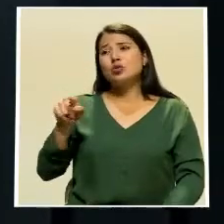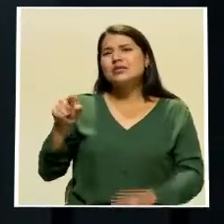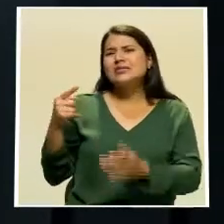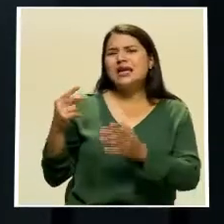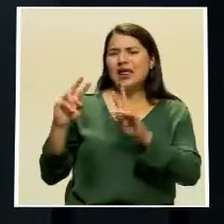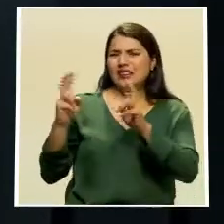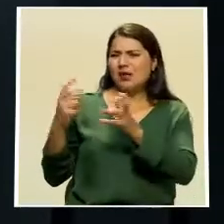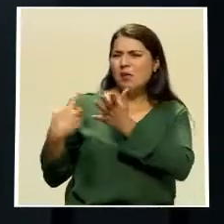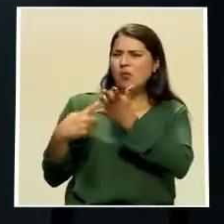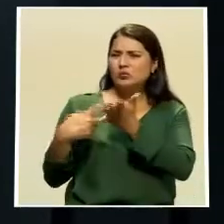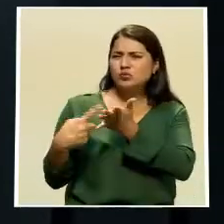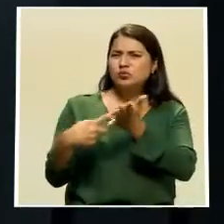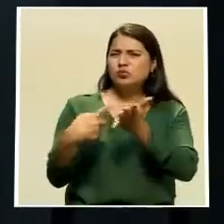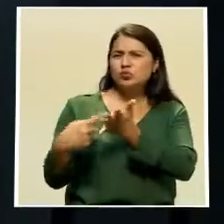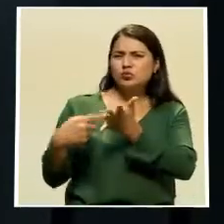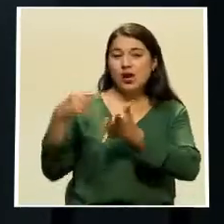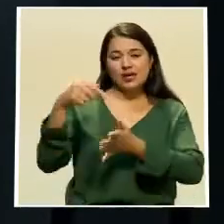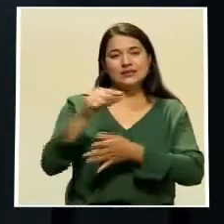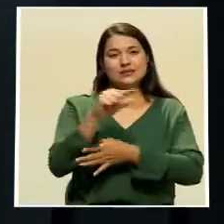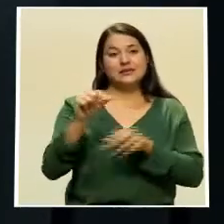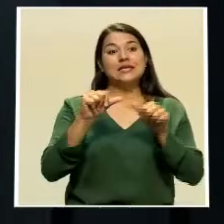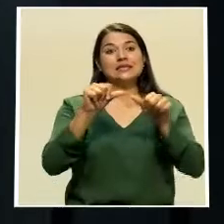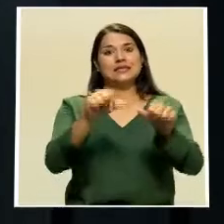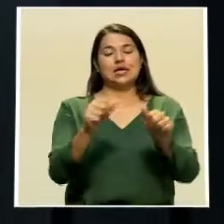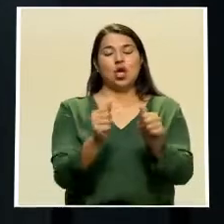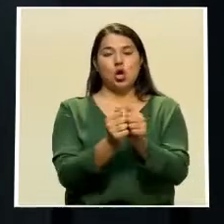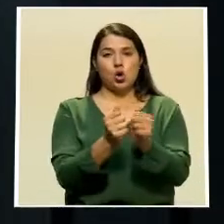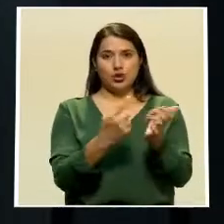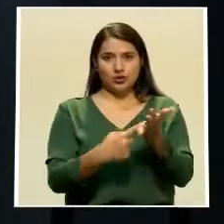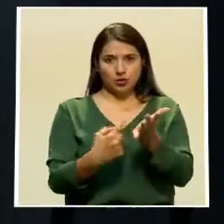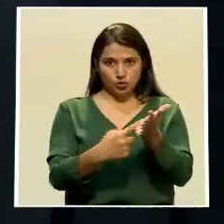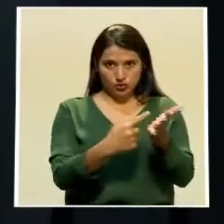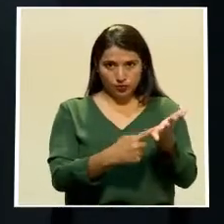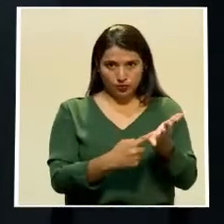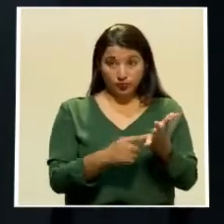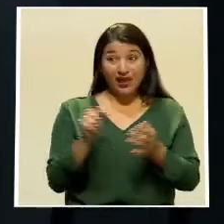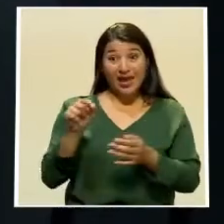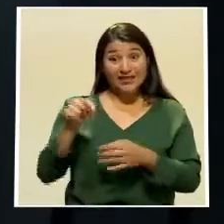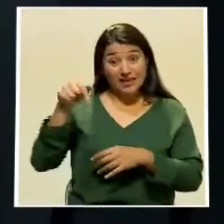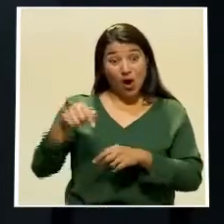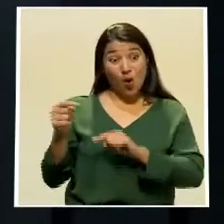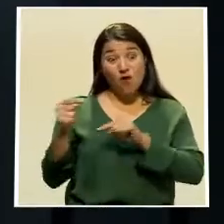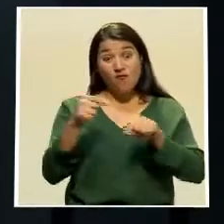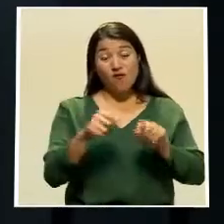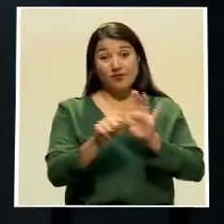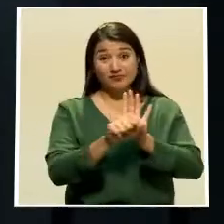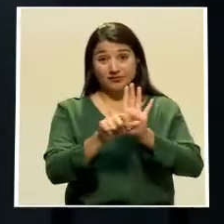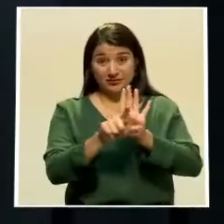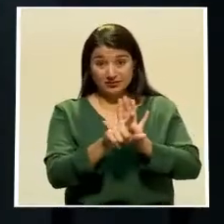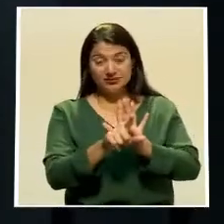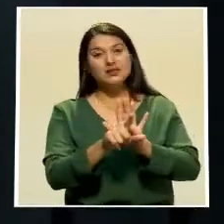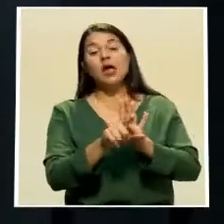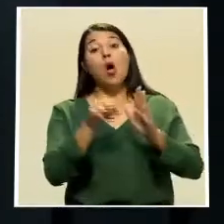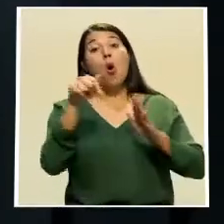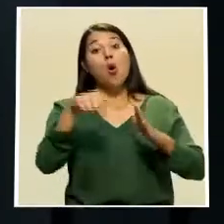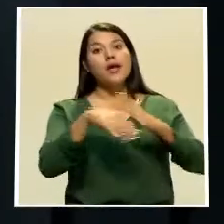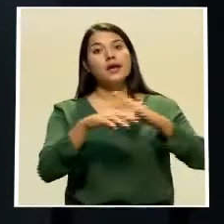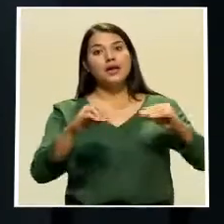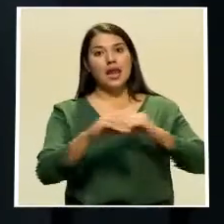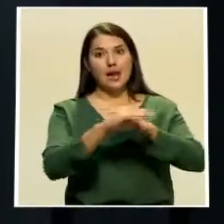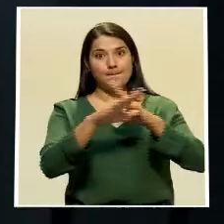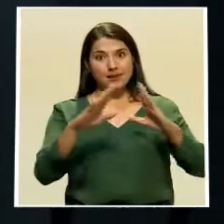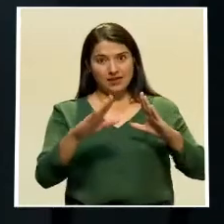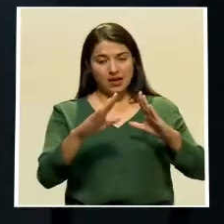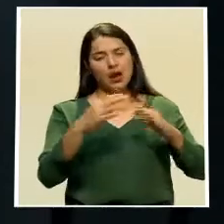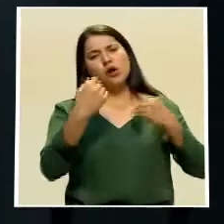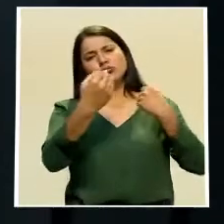semana precisamente se ha continuado con esto. Ella fue recibida por los diputados en el plenario legislativo durante la mañana y ya en la tarde